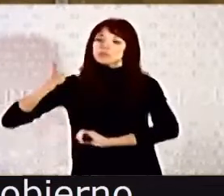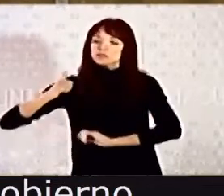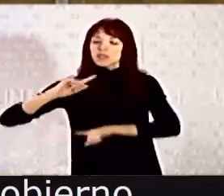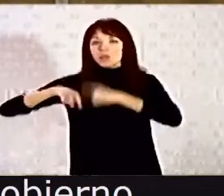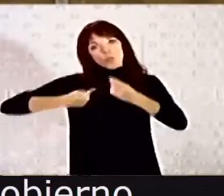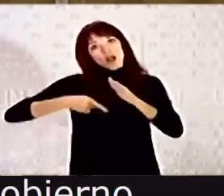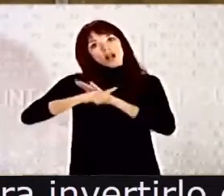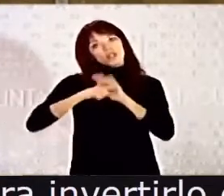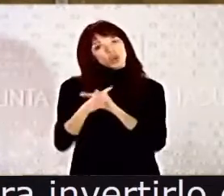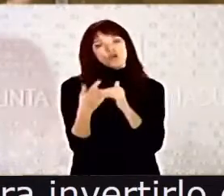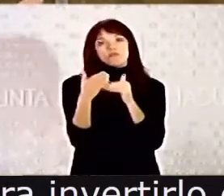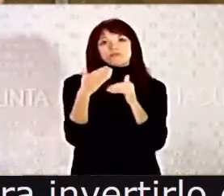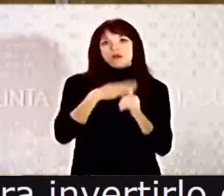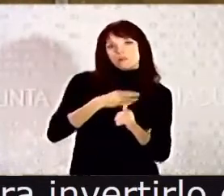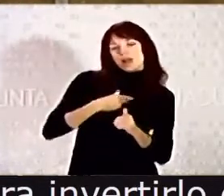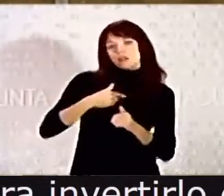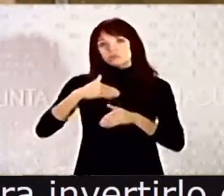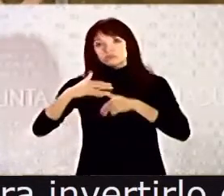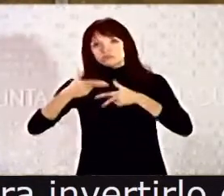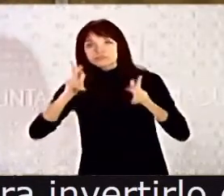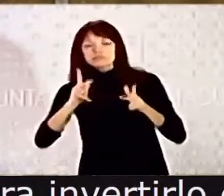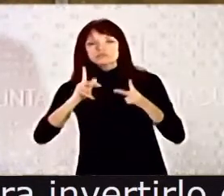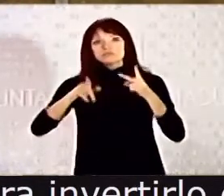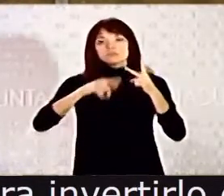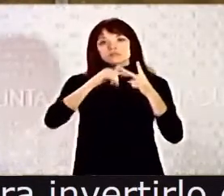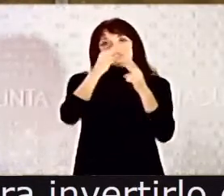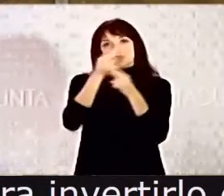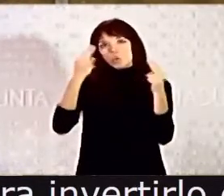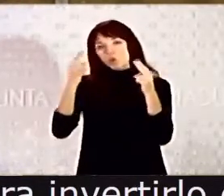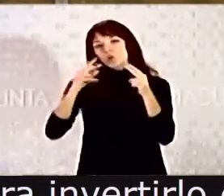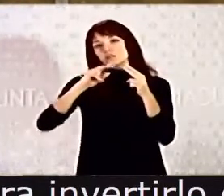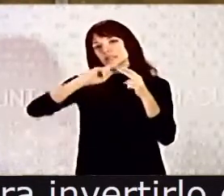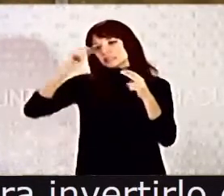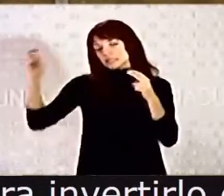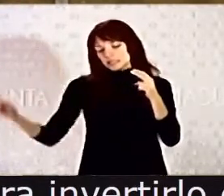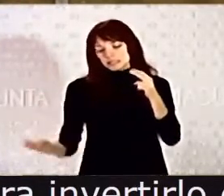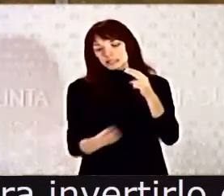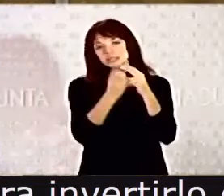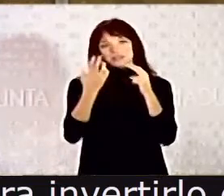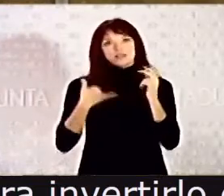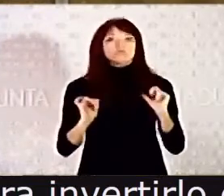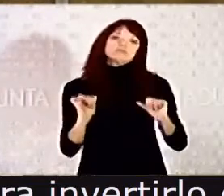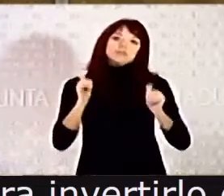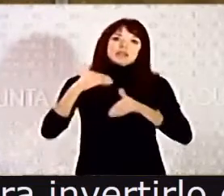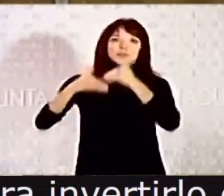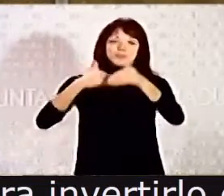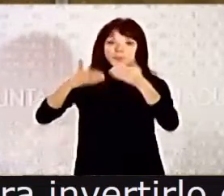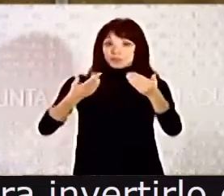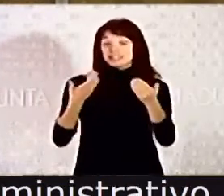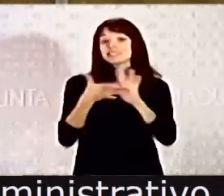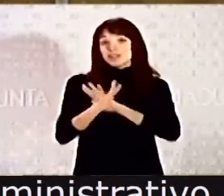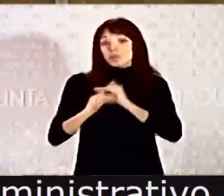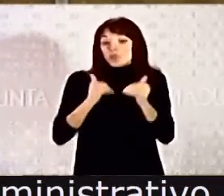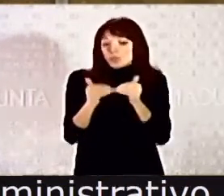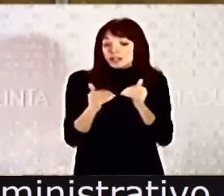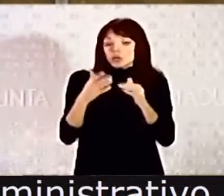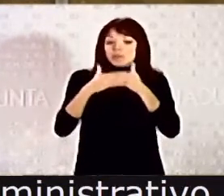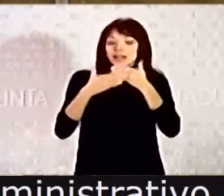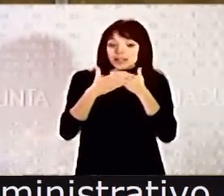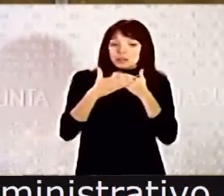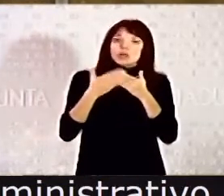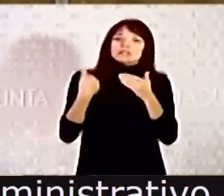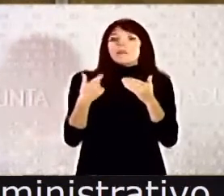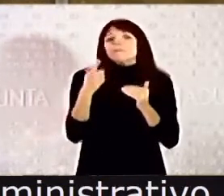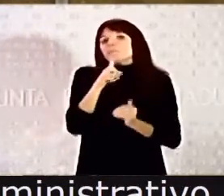el trámite administrativo de licitación, exposición pública y todo eso. Es decir, que el procedimiento administrativo unos mesinos